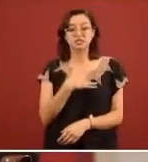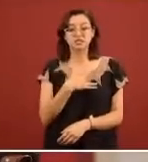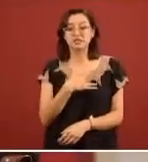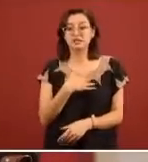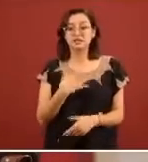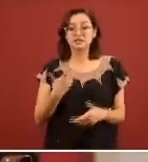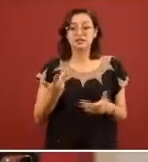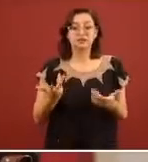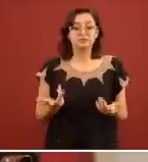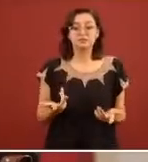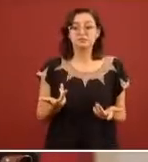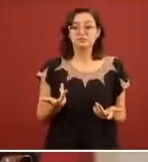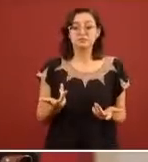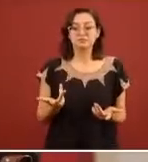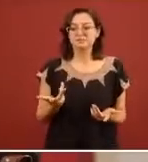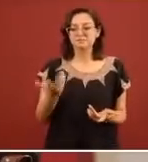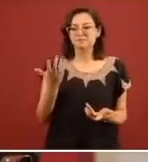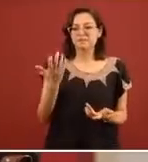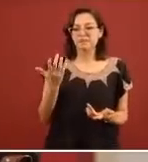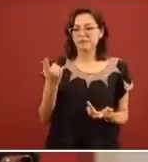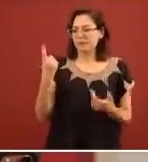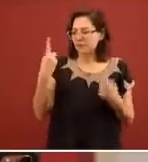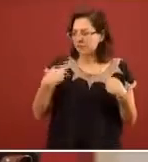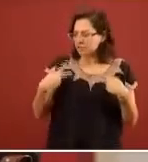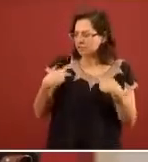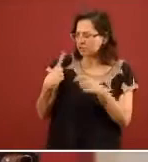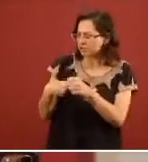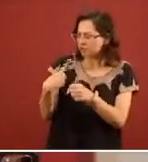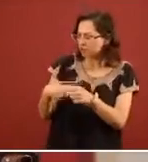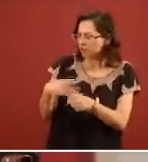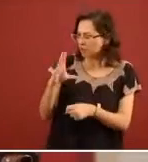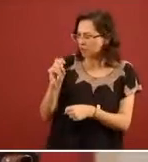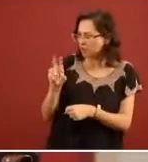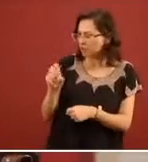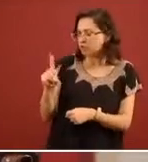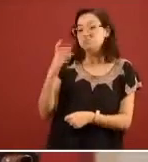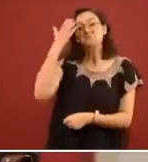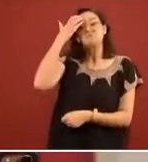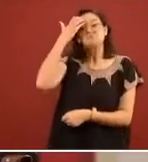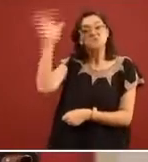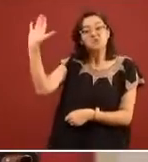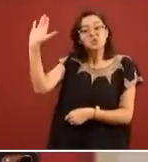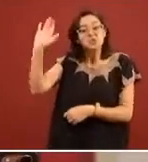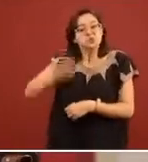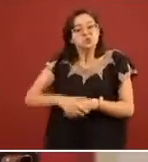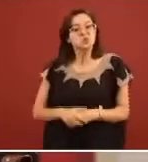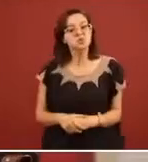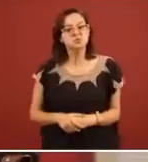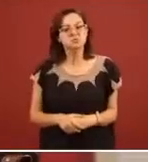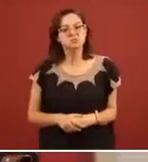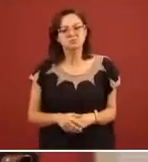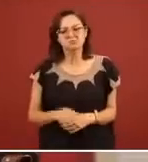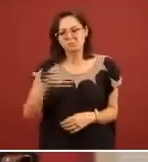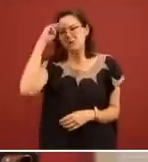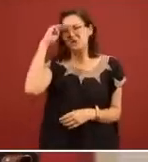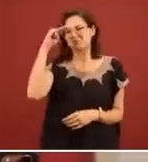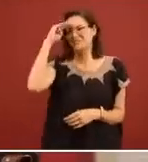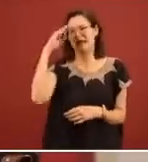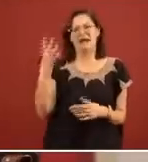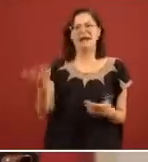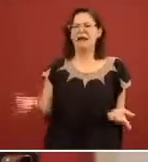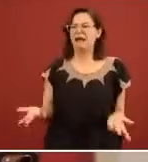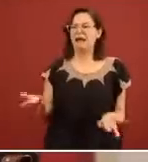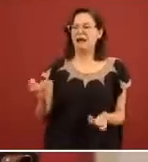gran mayoría de quienes nos escuchan, no conozca a una persona con COVID. Y le podría parecer lejano, le podría